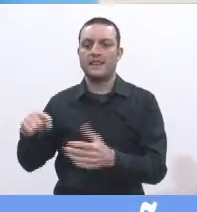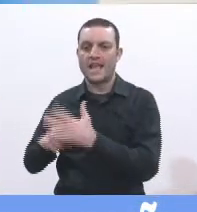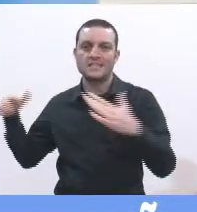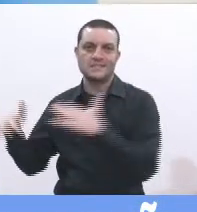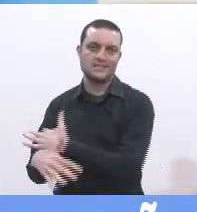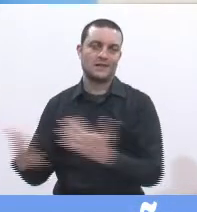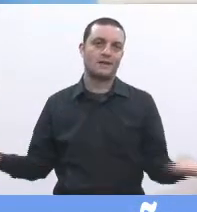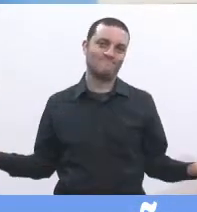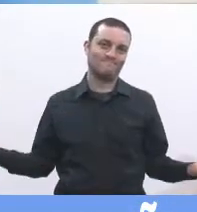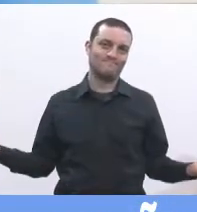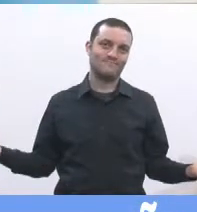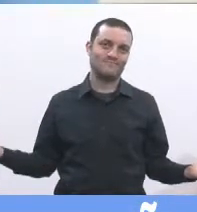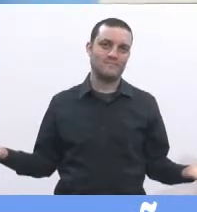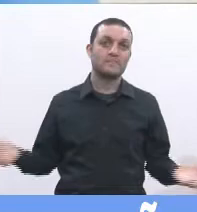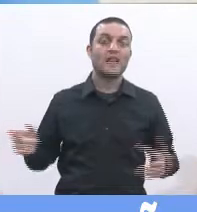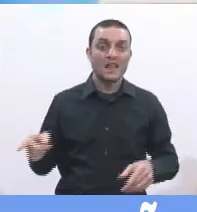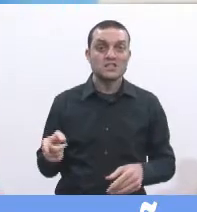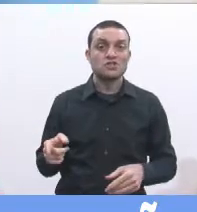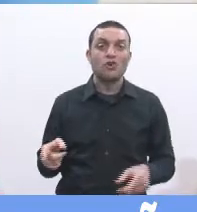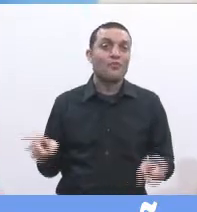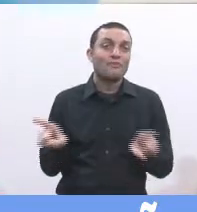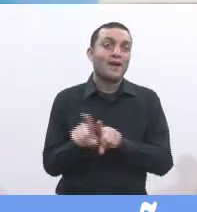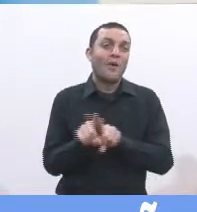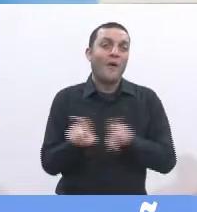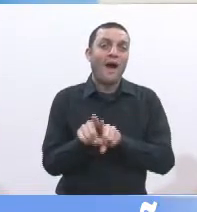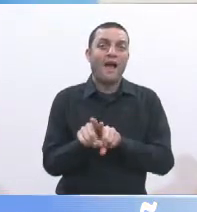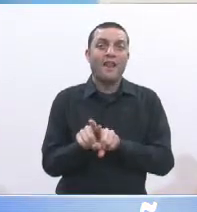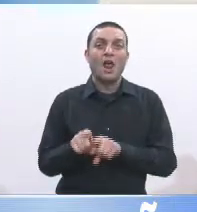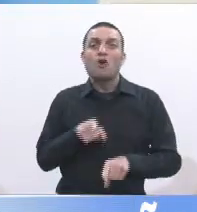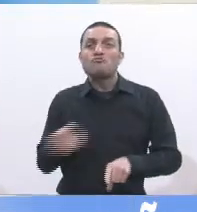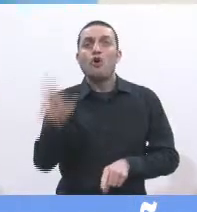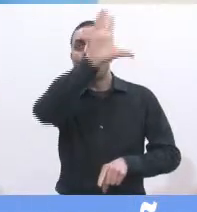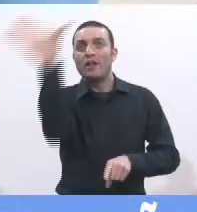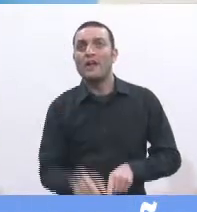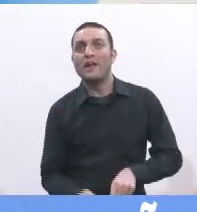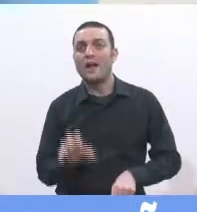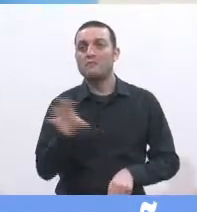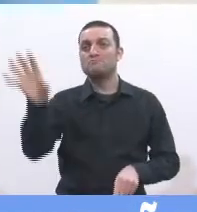al decreto, es atentar al federalismo, que es la base de nuestra república.